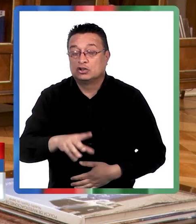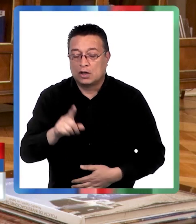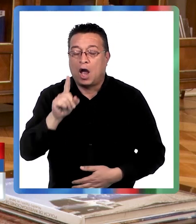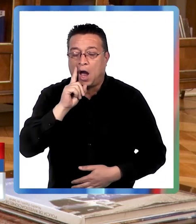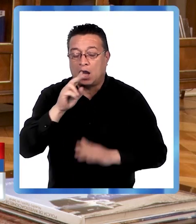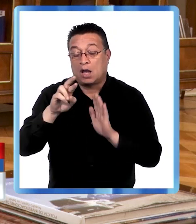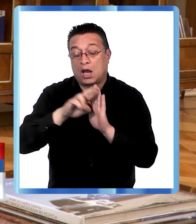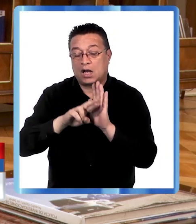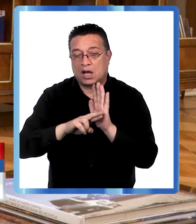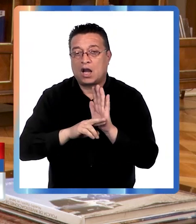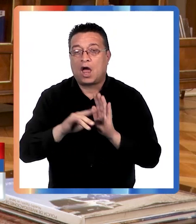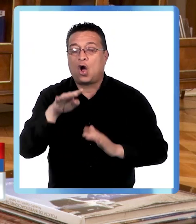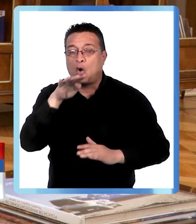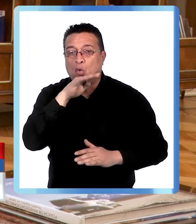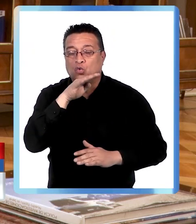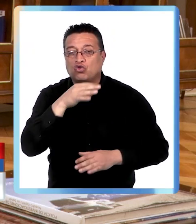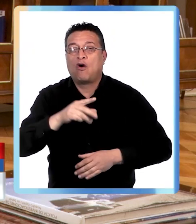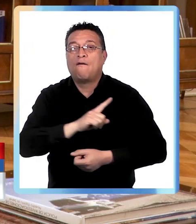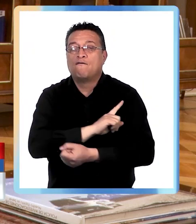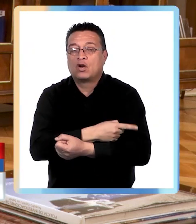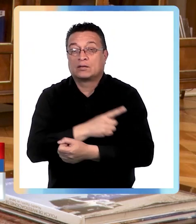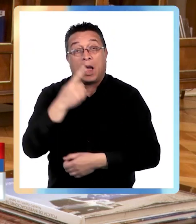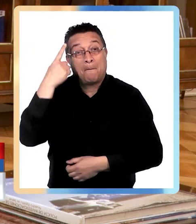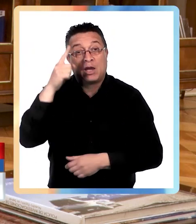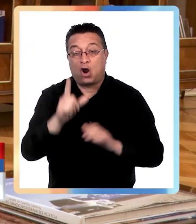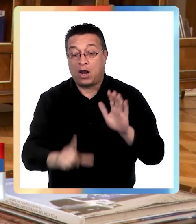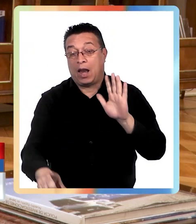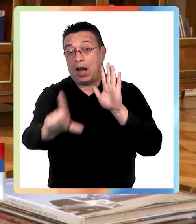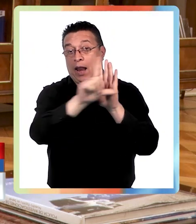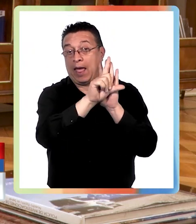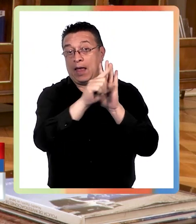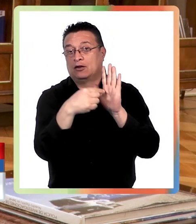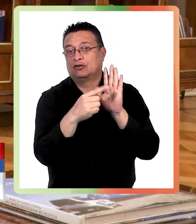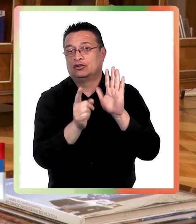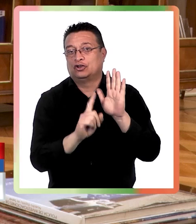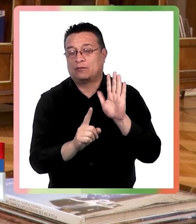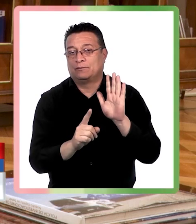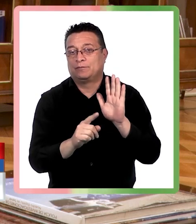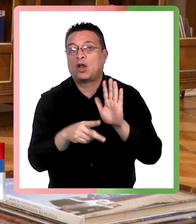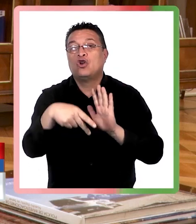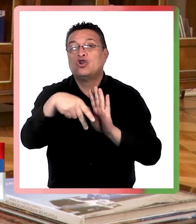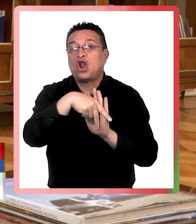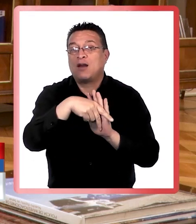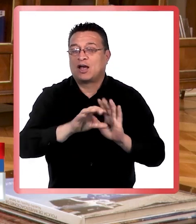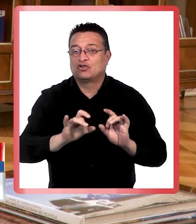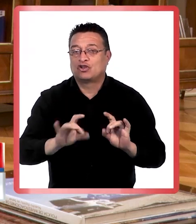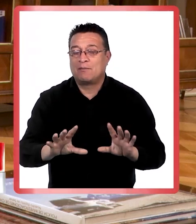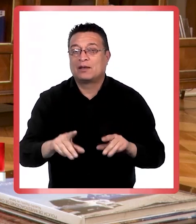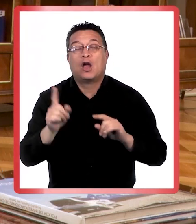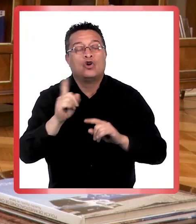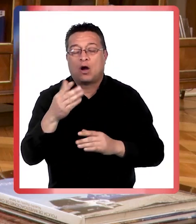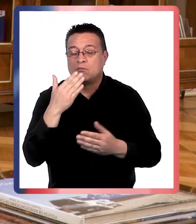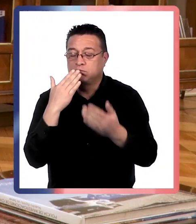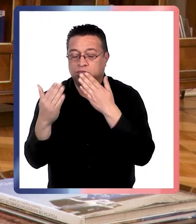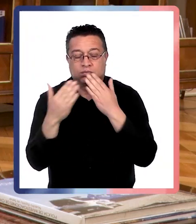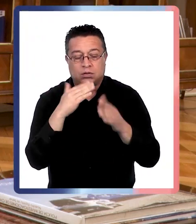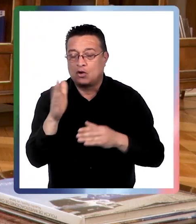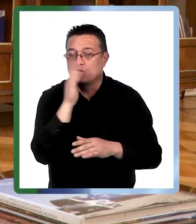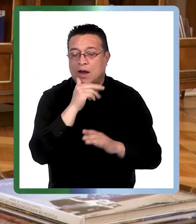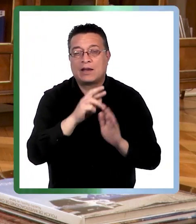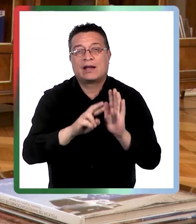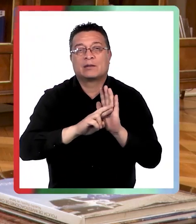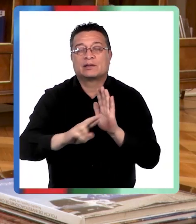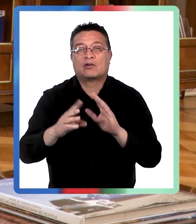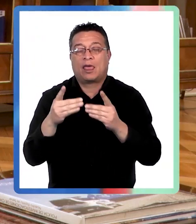hay reglas de uso de la fuerza, pero no tienen rango legal. Eso significa que nunca se han discutido en el espacio de